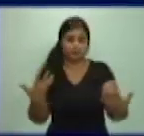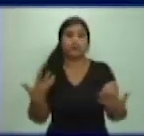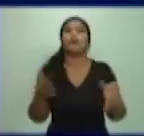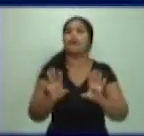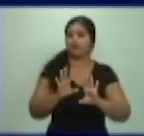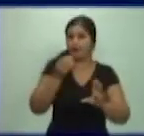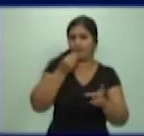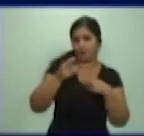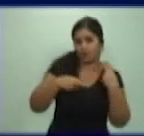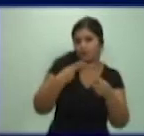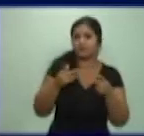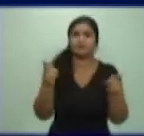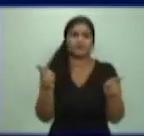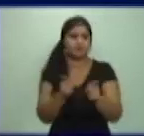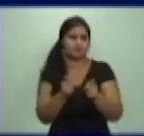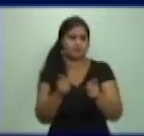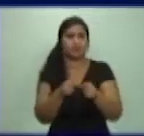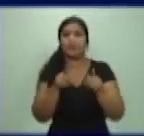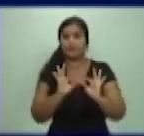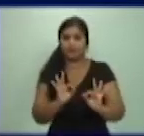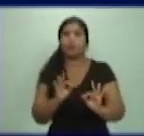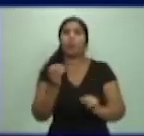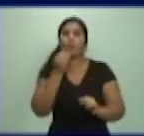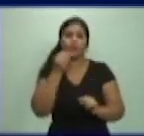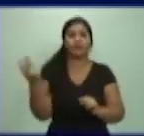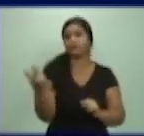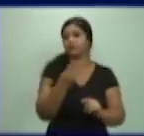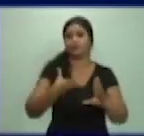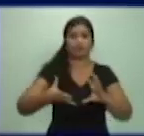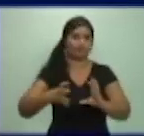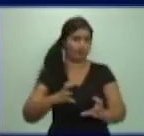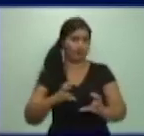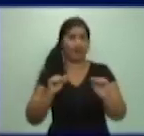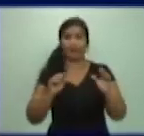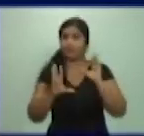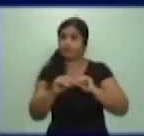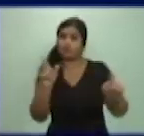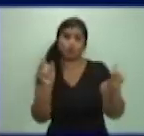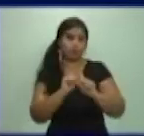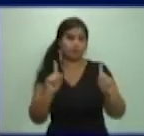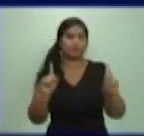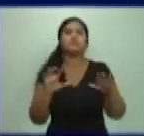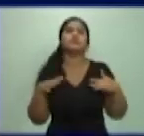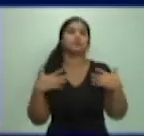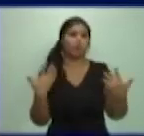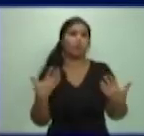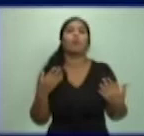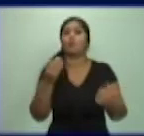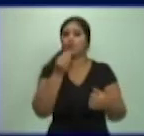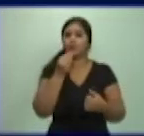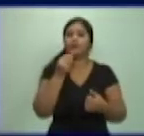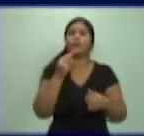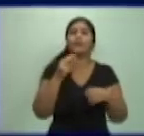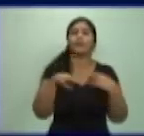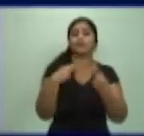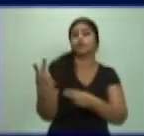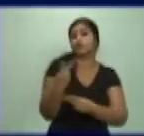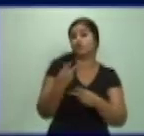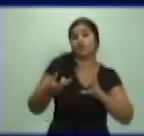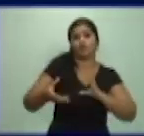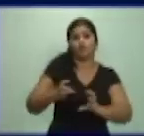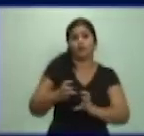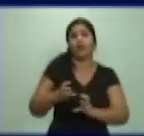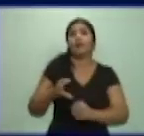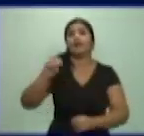bien elaborado. El resumen lo puedo expresar de dos maneras. Como aquí no me especifican, yo puedo hacerlo mediante un sintagma nominal o mediante